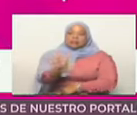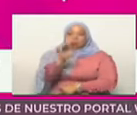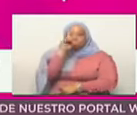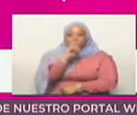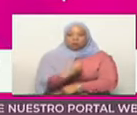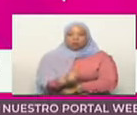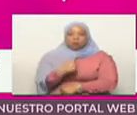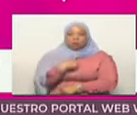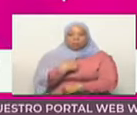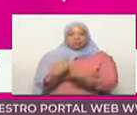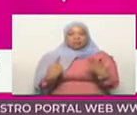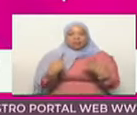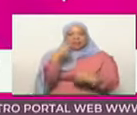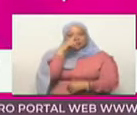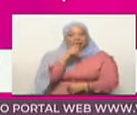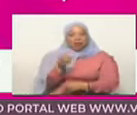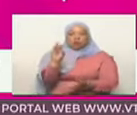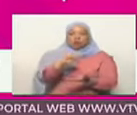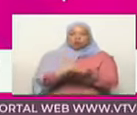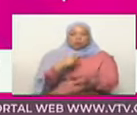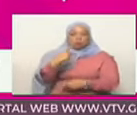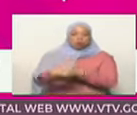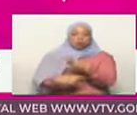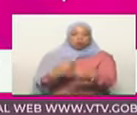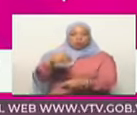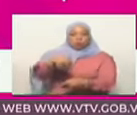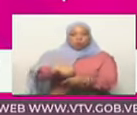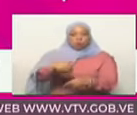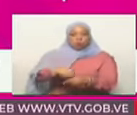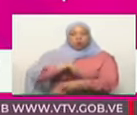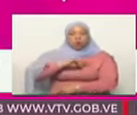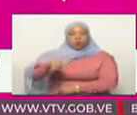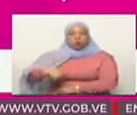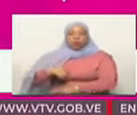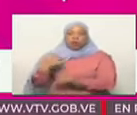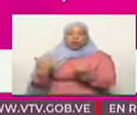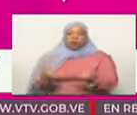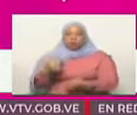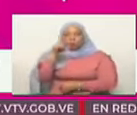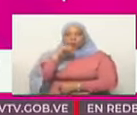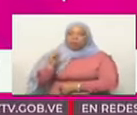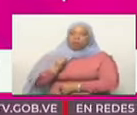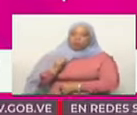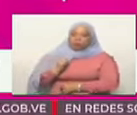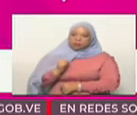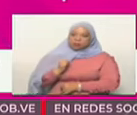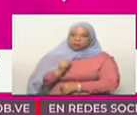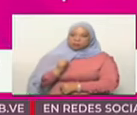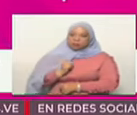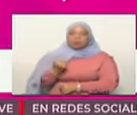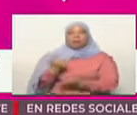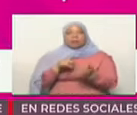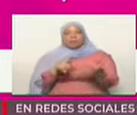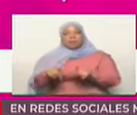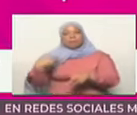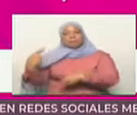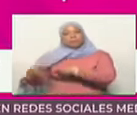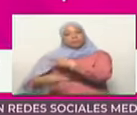por 6 años. Así que hagamos un plan para nosotros en estos años, aprovecharlos al máximo y llevar la